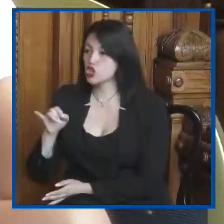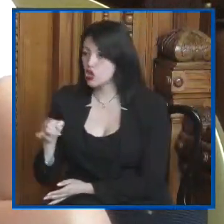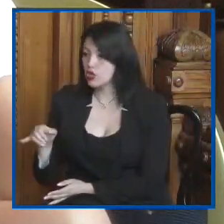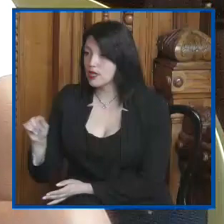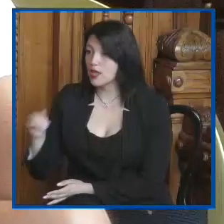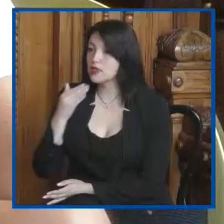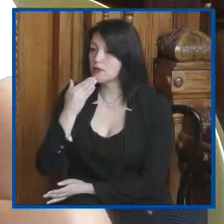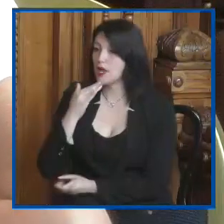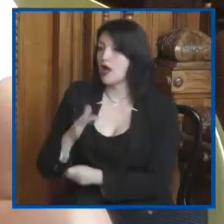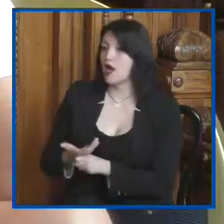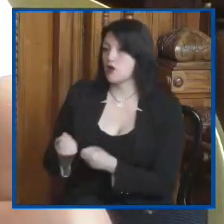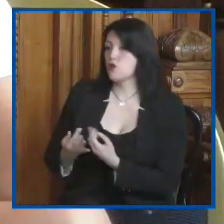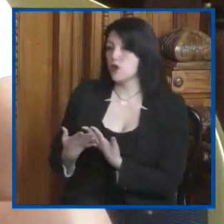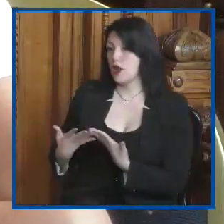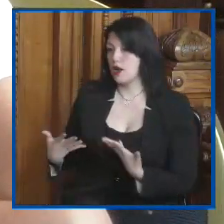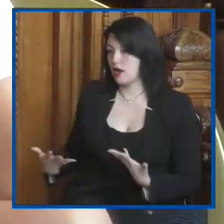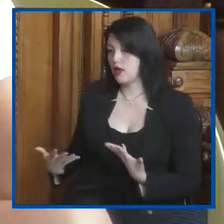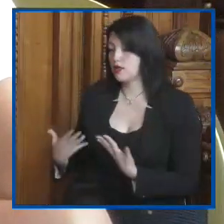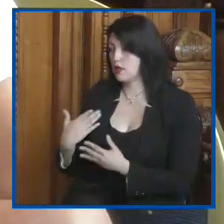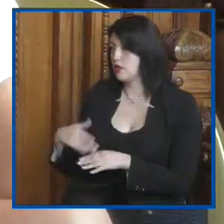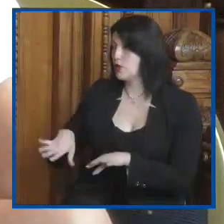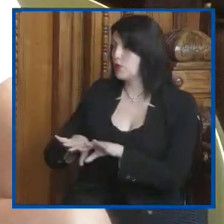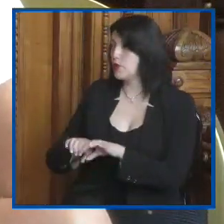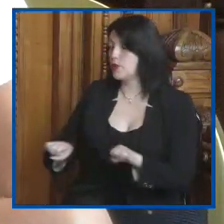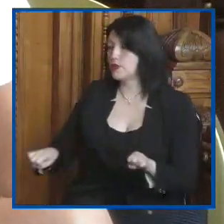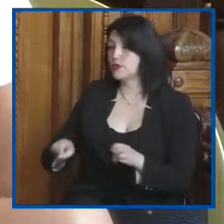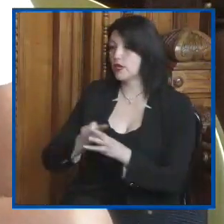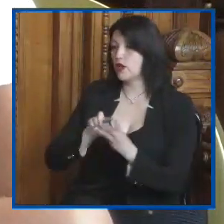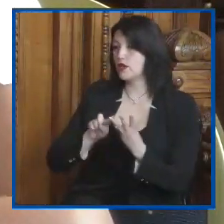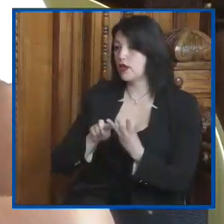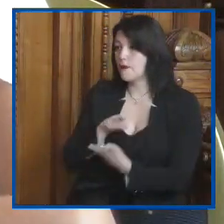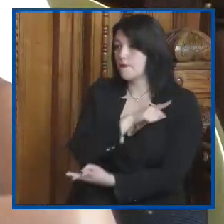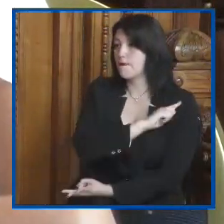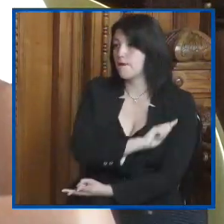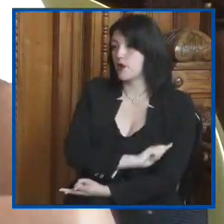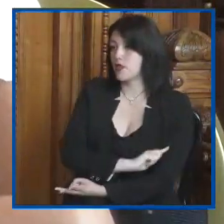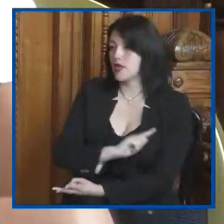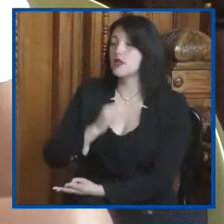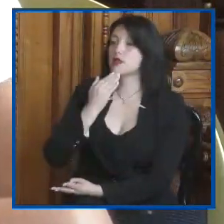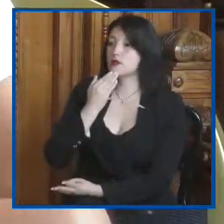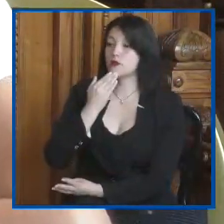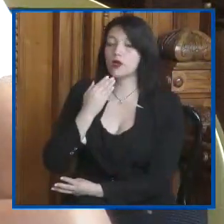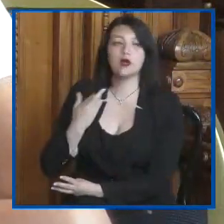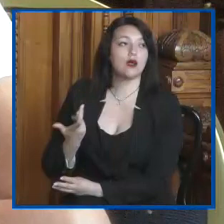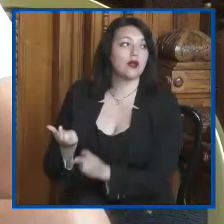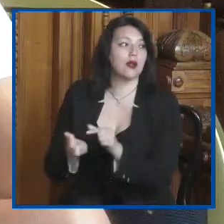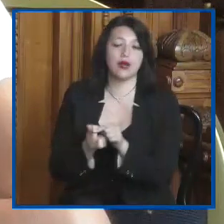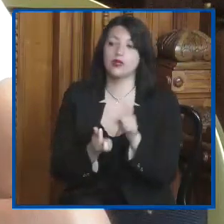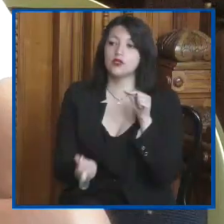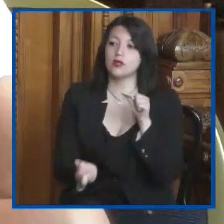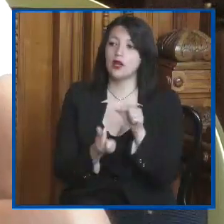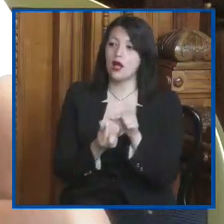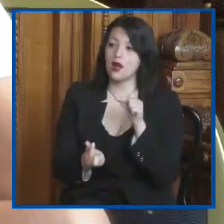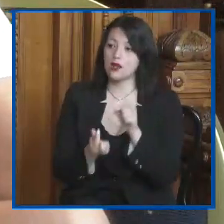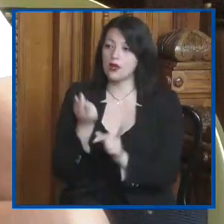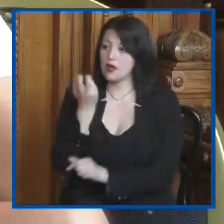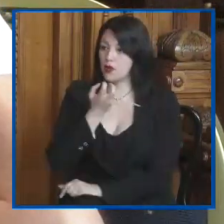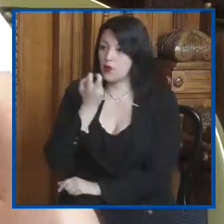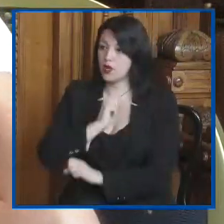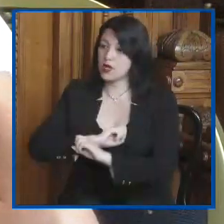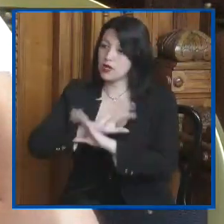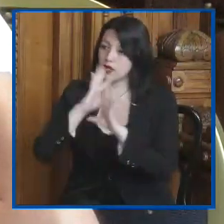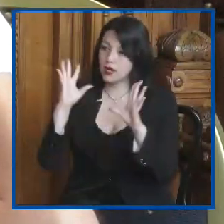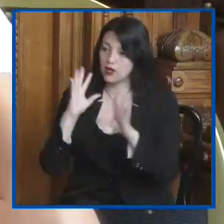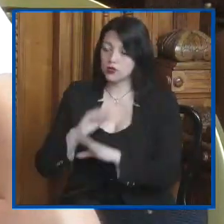claro que también tiene el compromiso de los tres poderes, y esas dos redes están adheridas a la red nacional de lenguaje claro. A nivel de